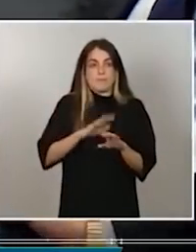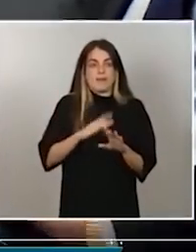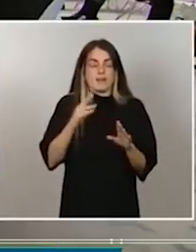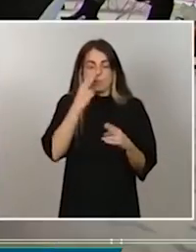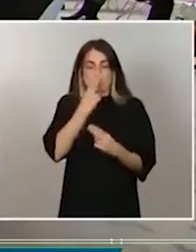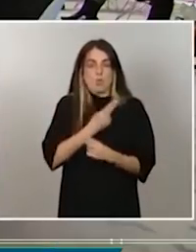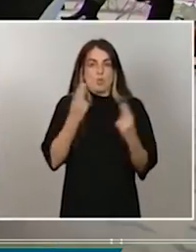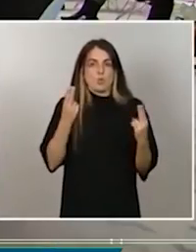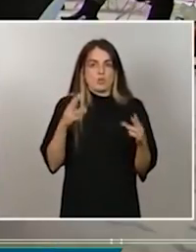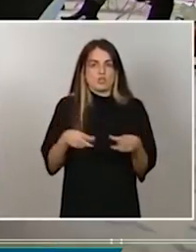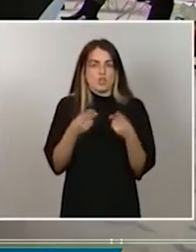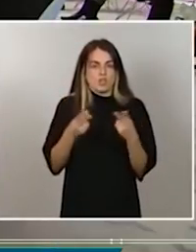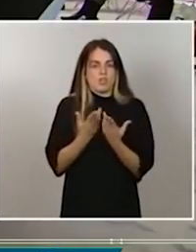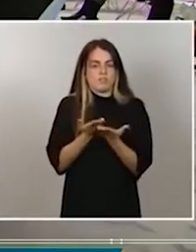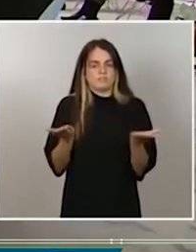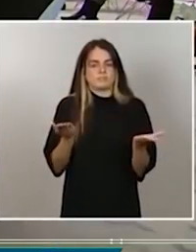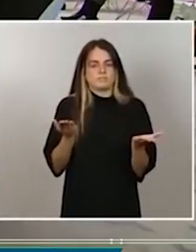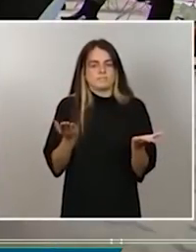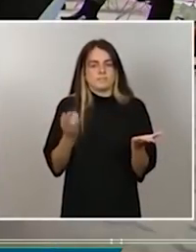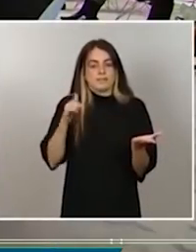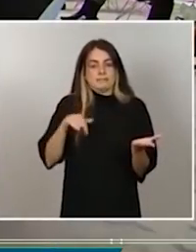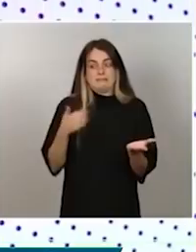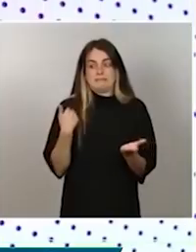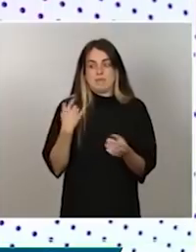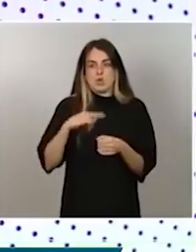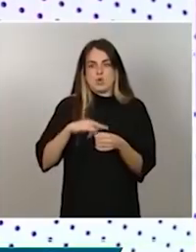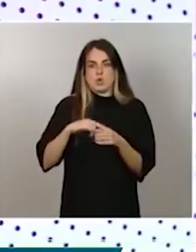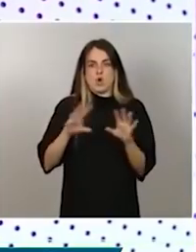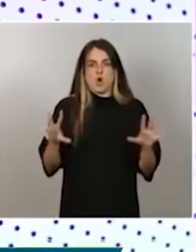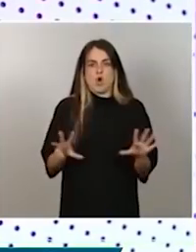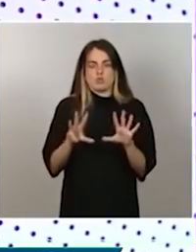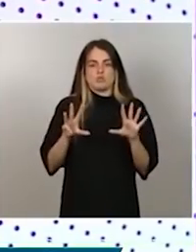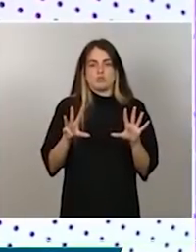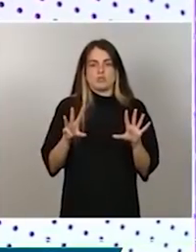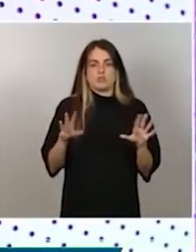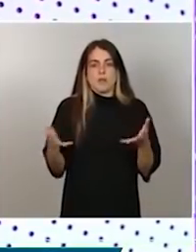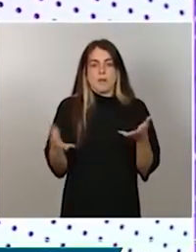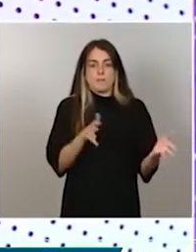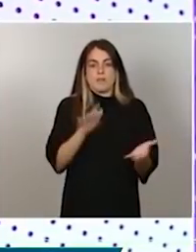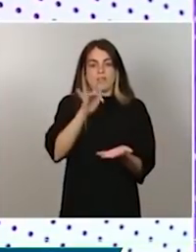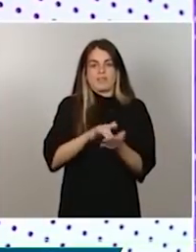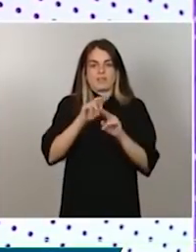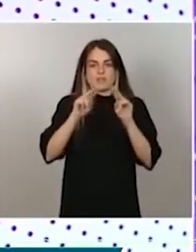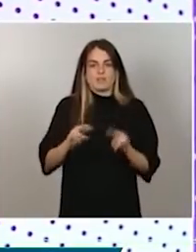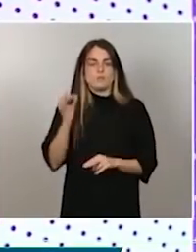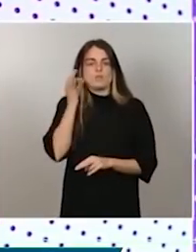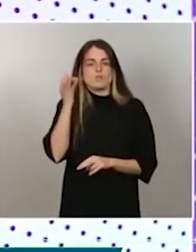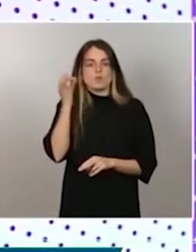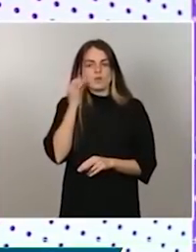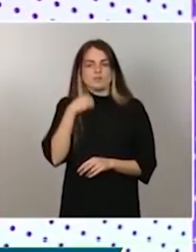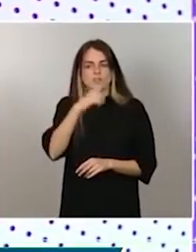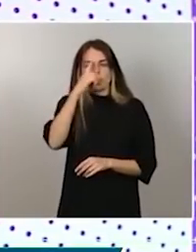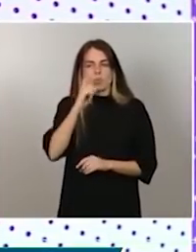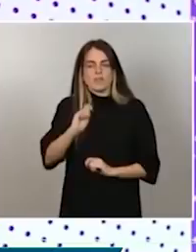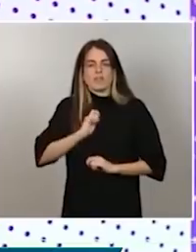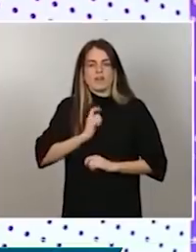permanente hay que trabajar por ella las instituciones no se defienden solas hay que defenderlas y eso es una tarea de